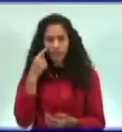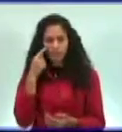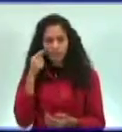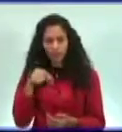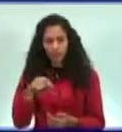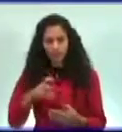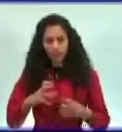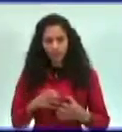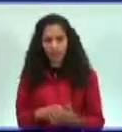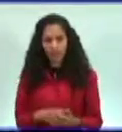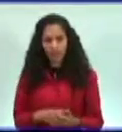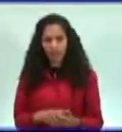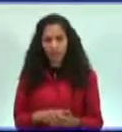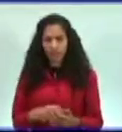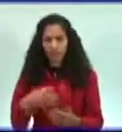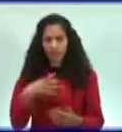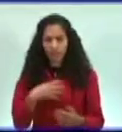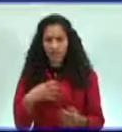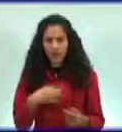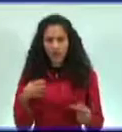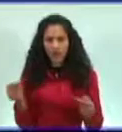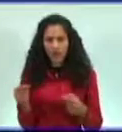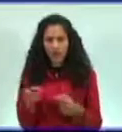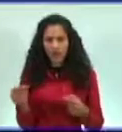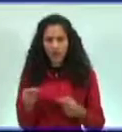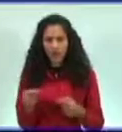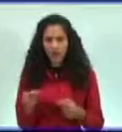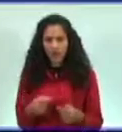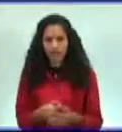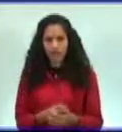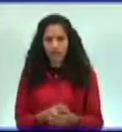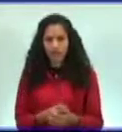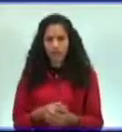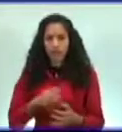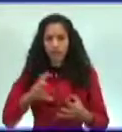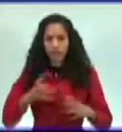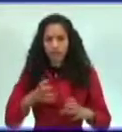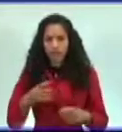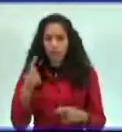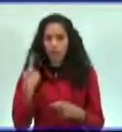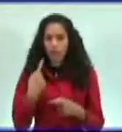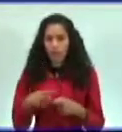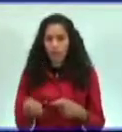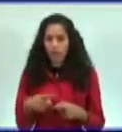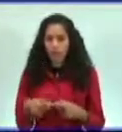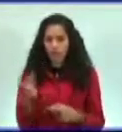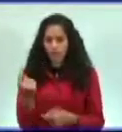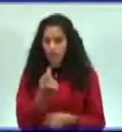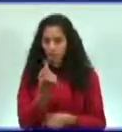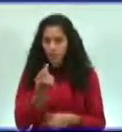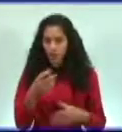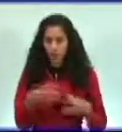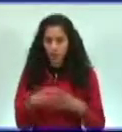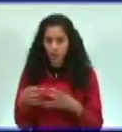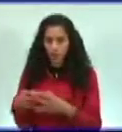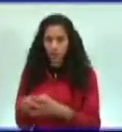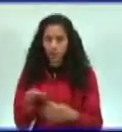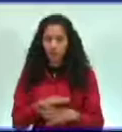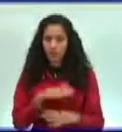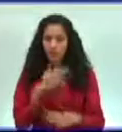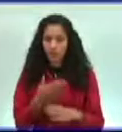Que le damos la igualdad. Con esta igualdad formaremos primero los conjuntos y